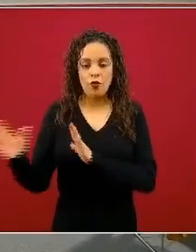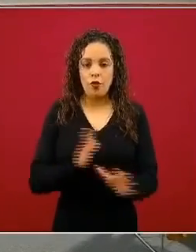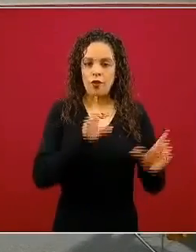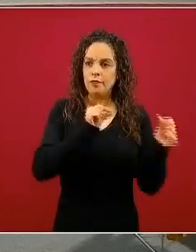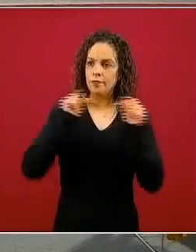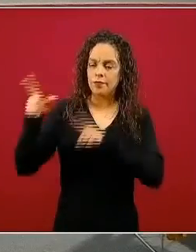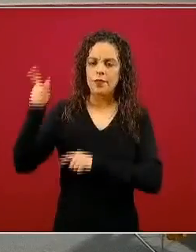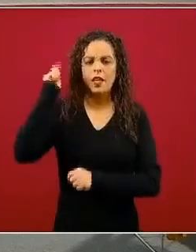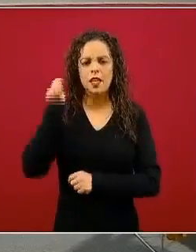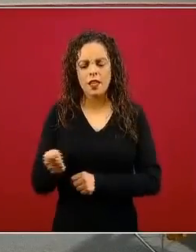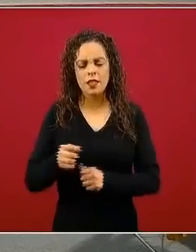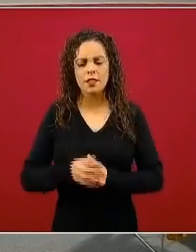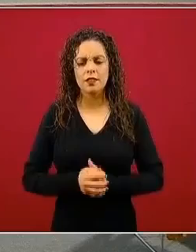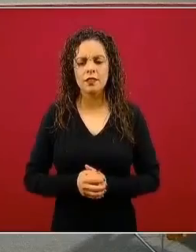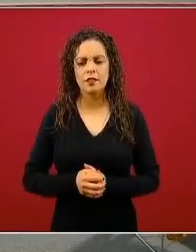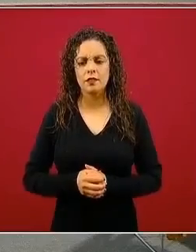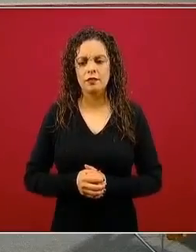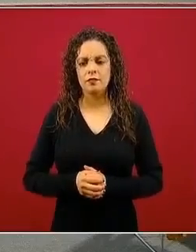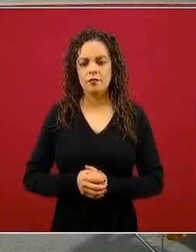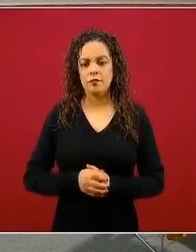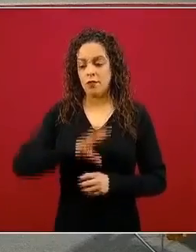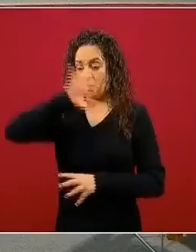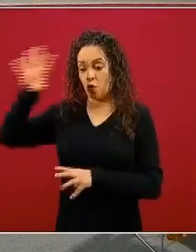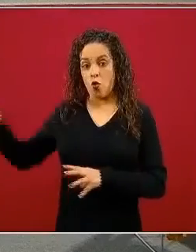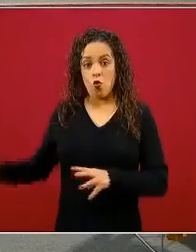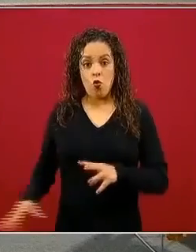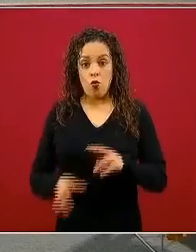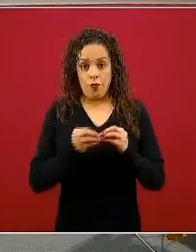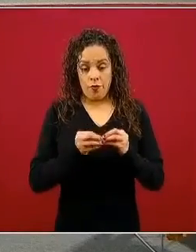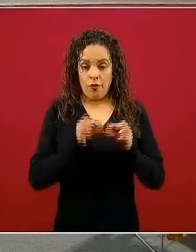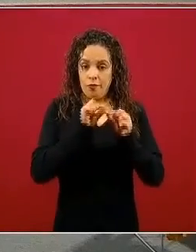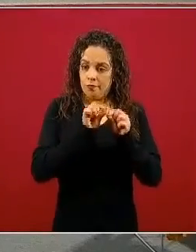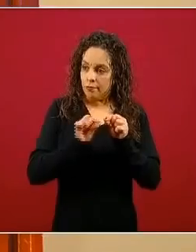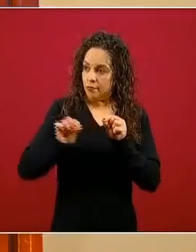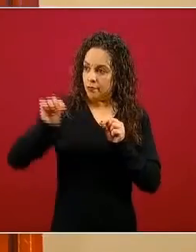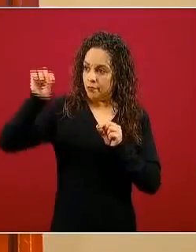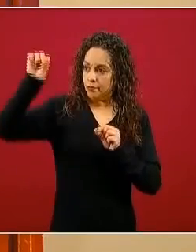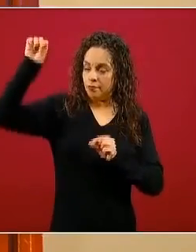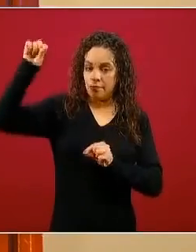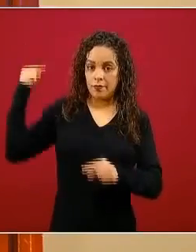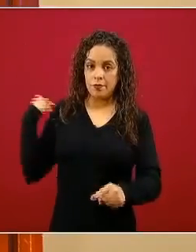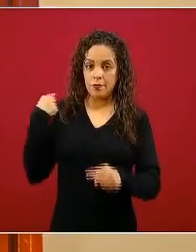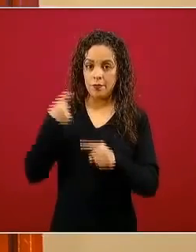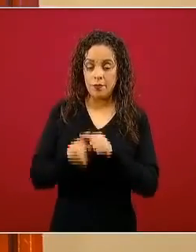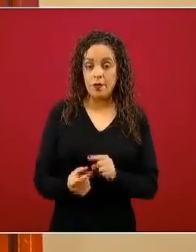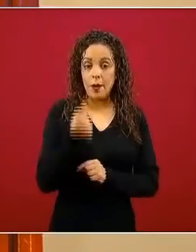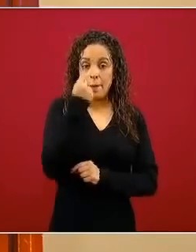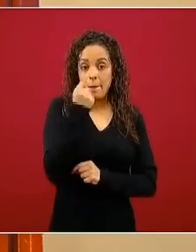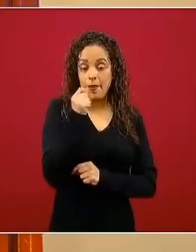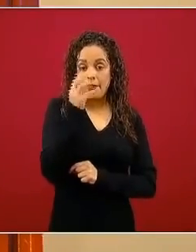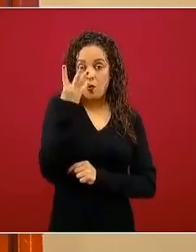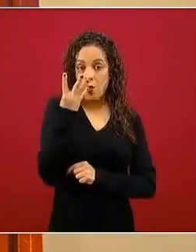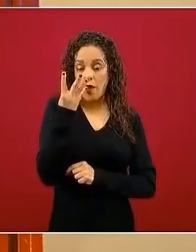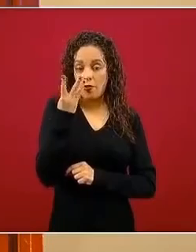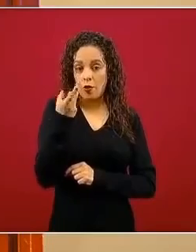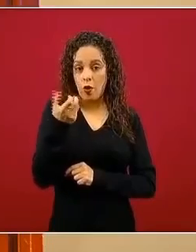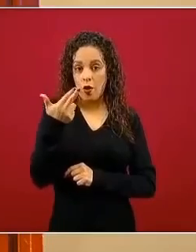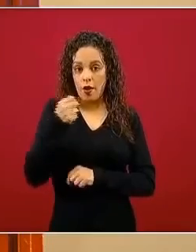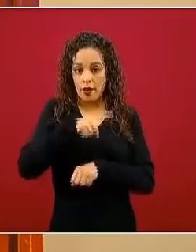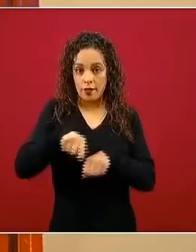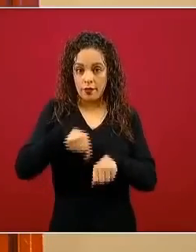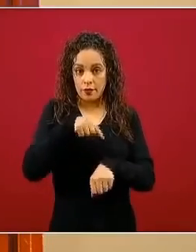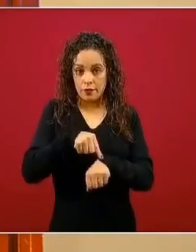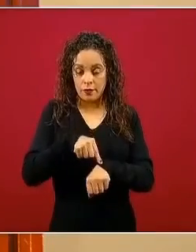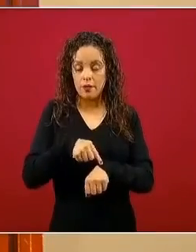es precisamente la carga acumulada de casos confirmados. El incremento en las últimas 24 horas de casos confirmados fue